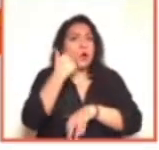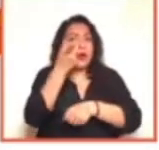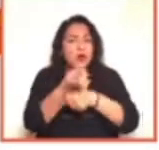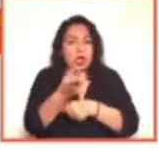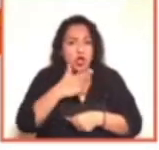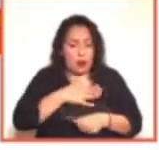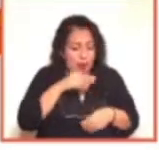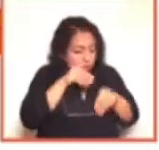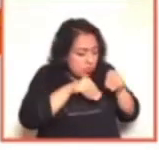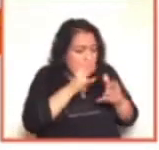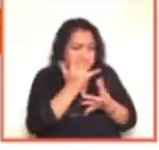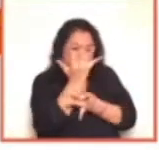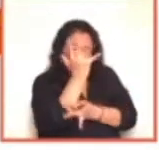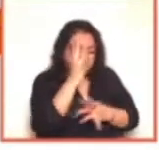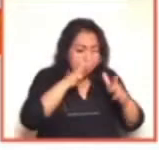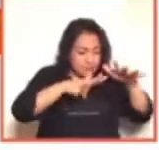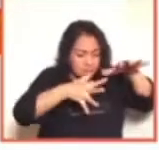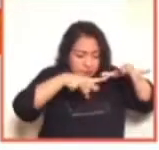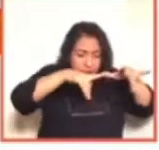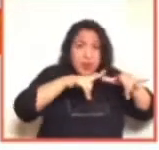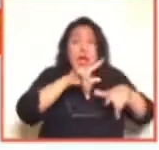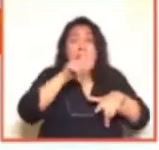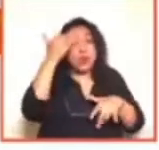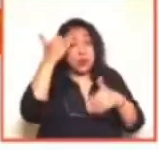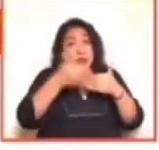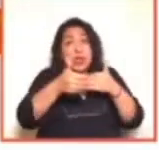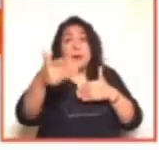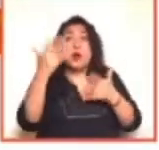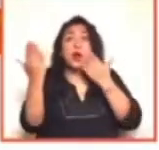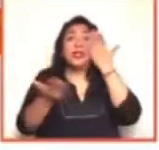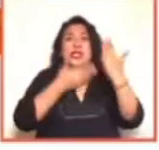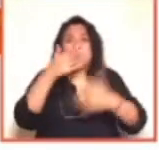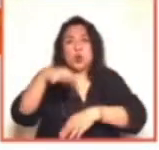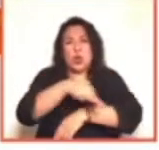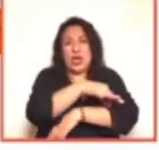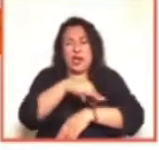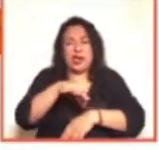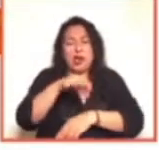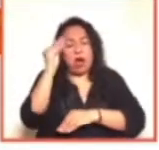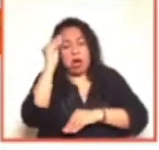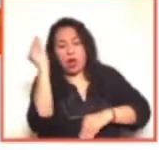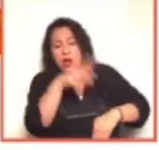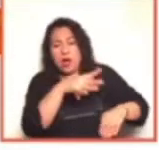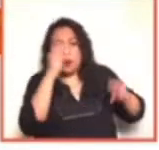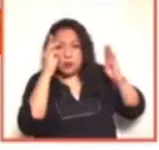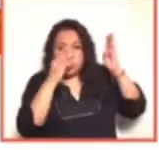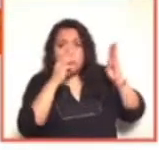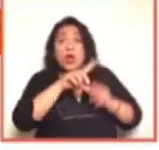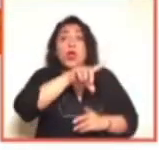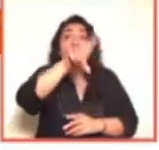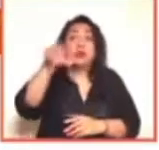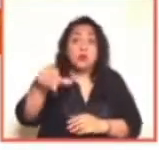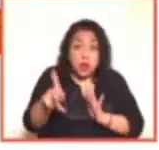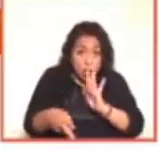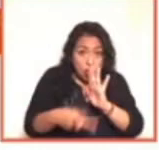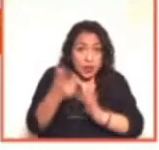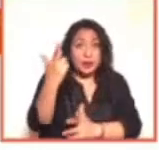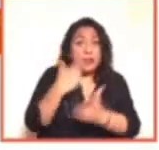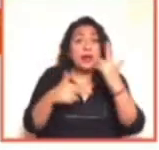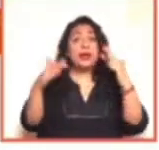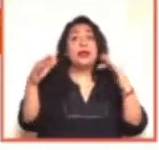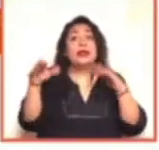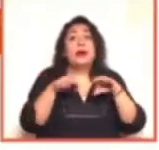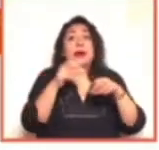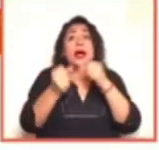títeres. El tiempo lo llevó a estudiar ingeniería y dejar por un momento el museo. Sin embargo, después regresó para trabajar y en el